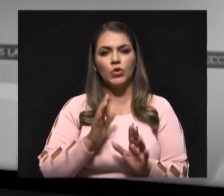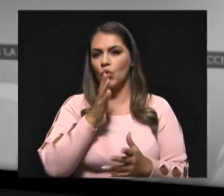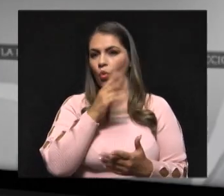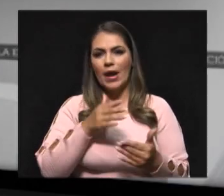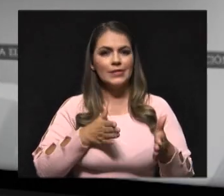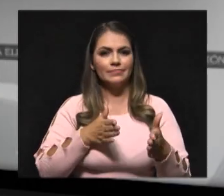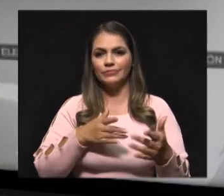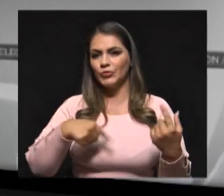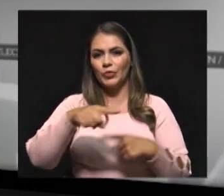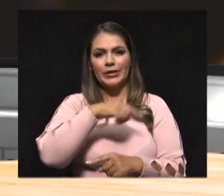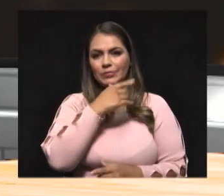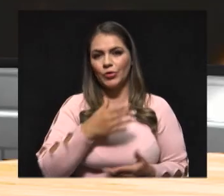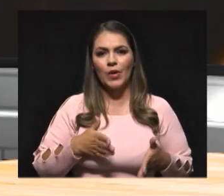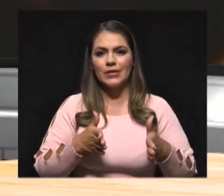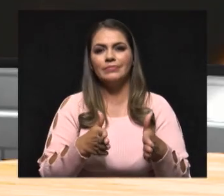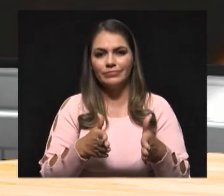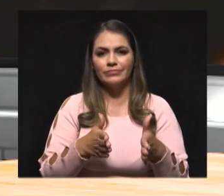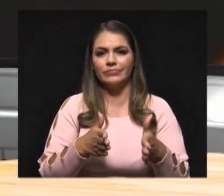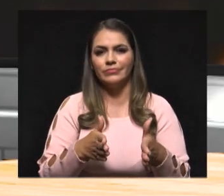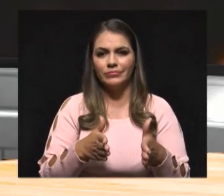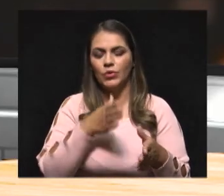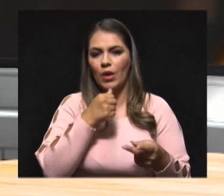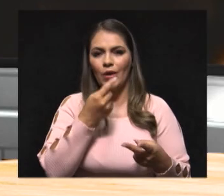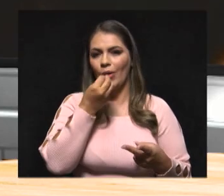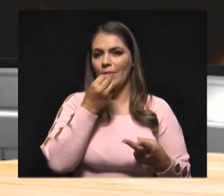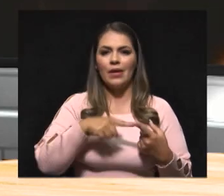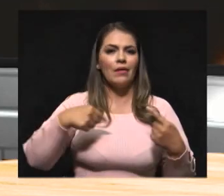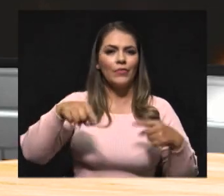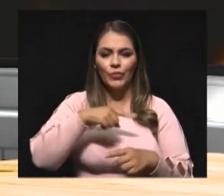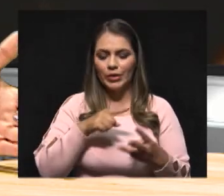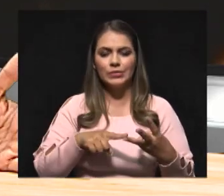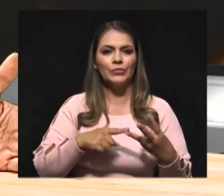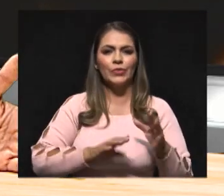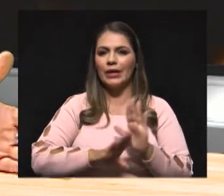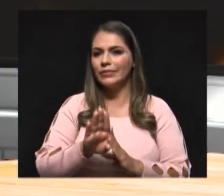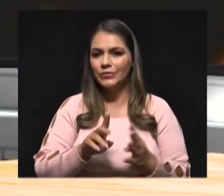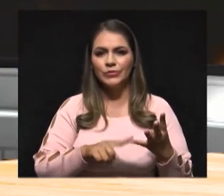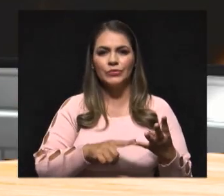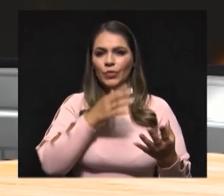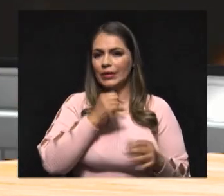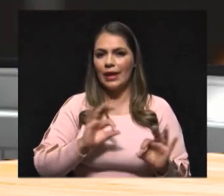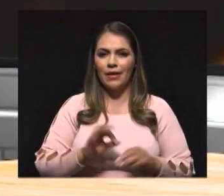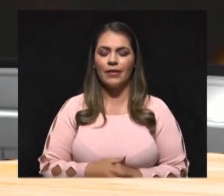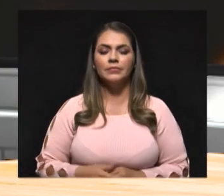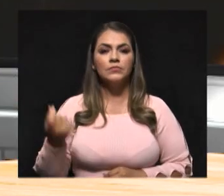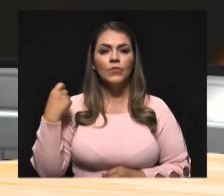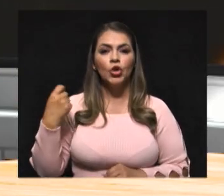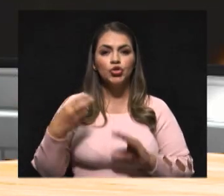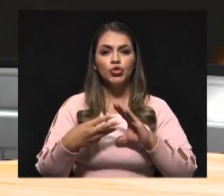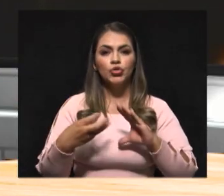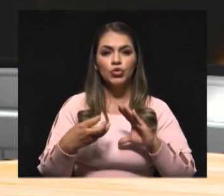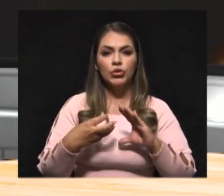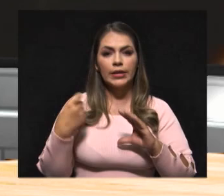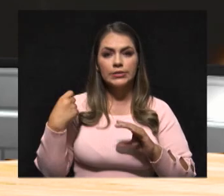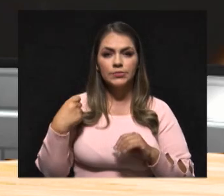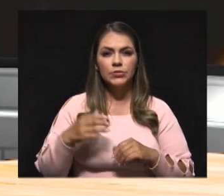no hay turismo sin conectividad no hay turismo no hay alimentación no hay crecimiento en el dane en la última información que nos